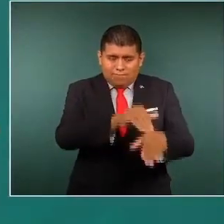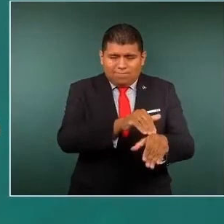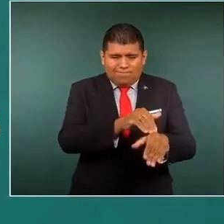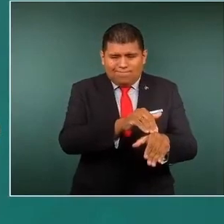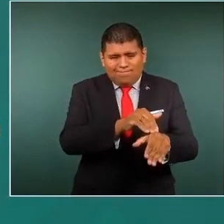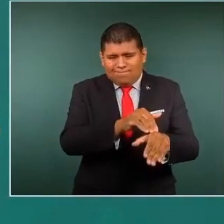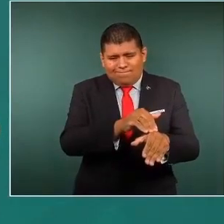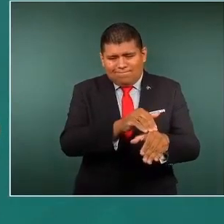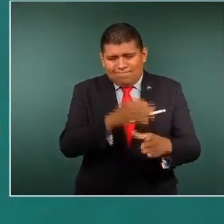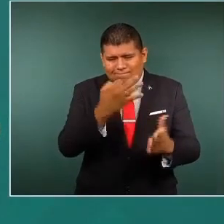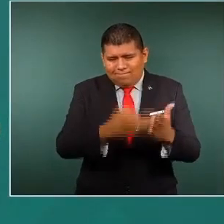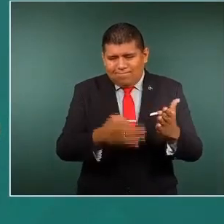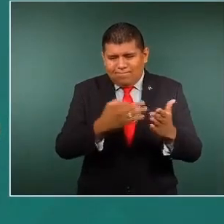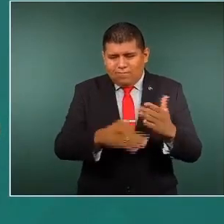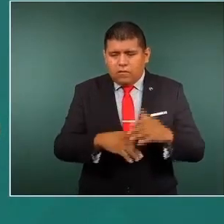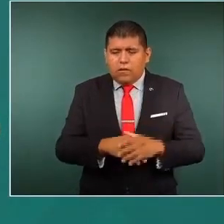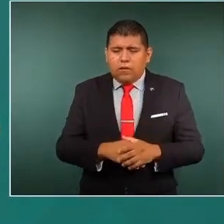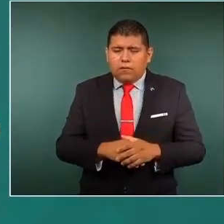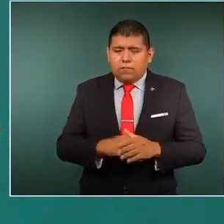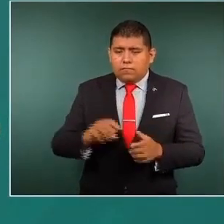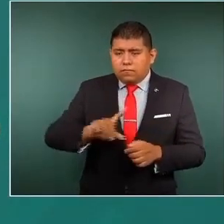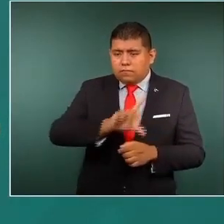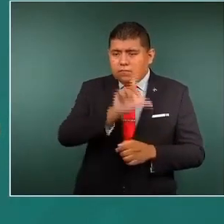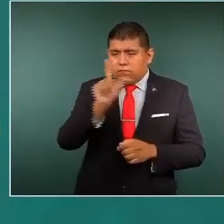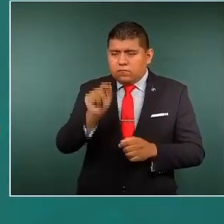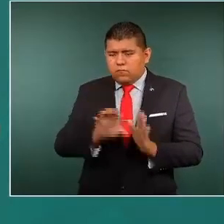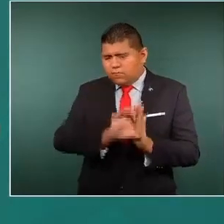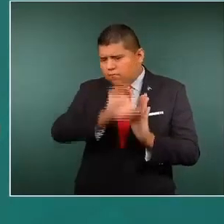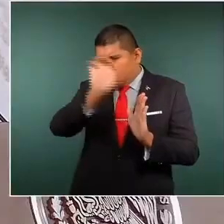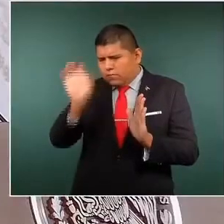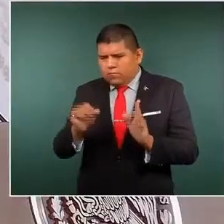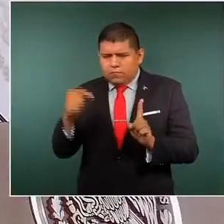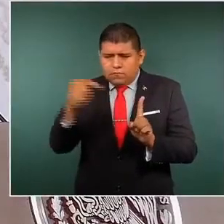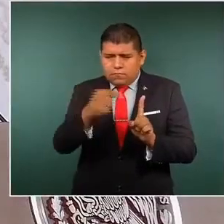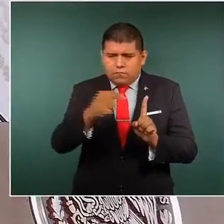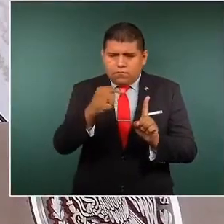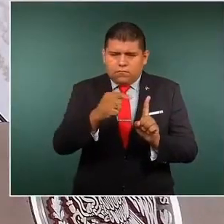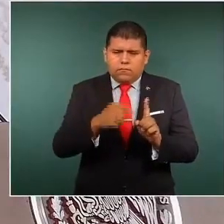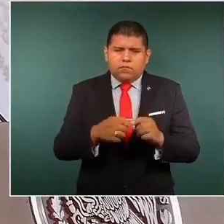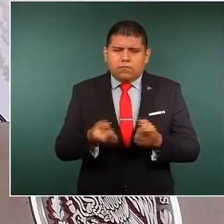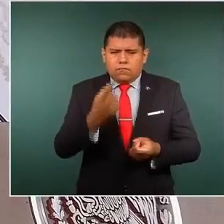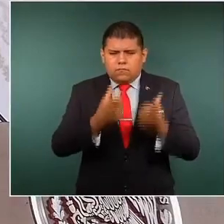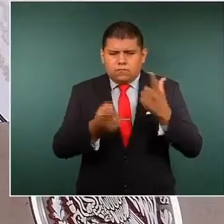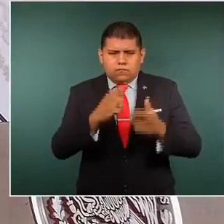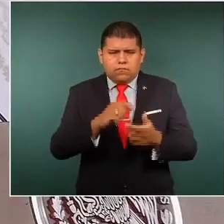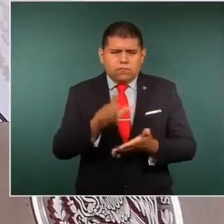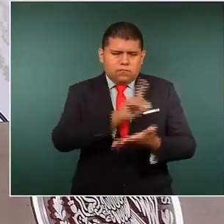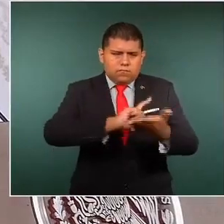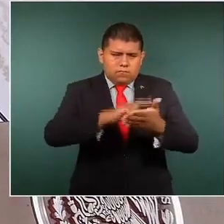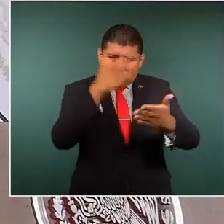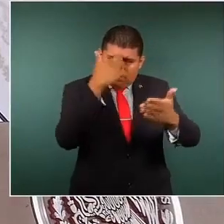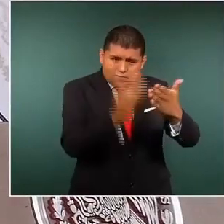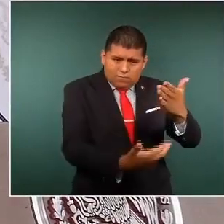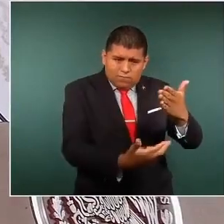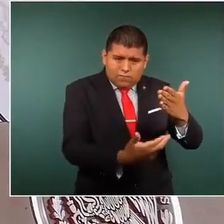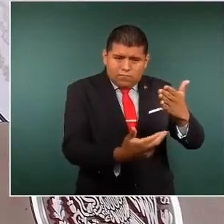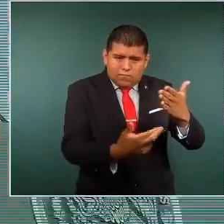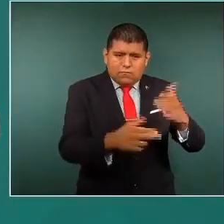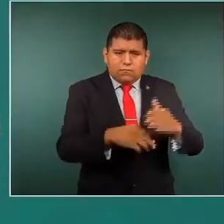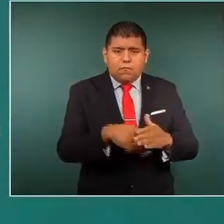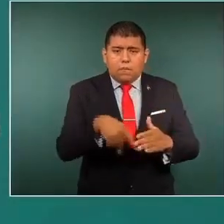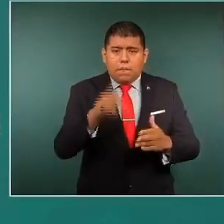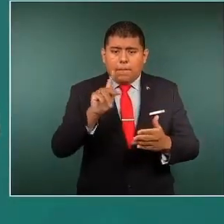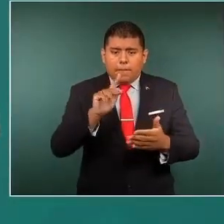se deja en libertad a presuntos delincuentes, tanto por decisiones de